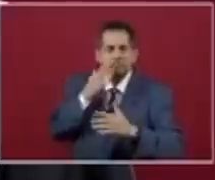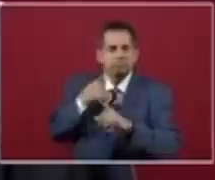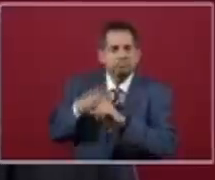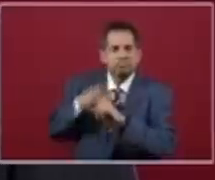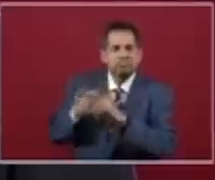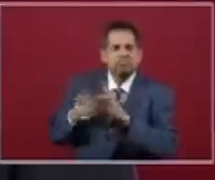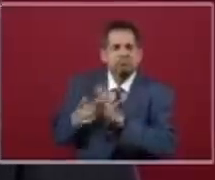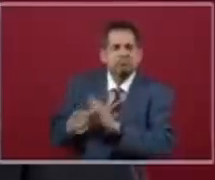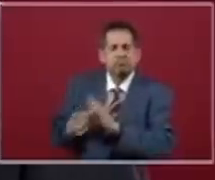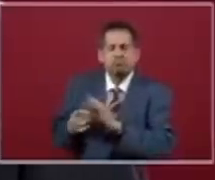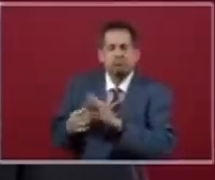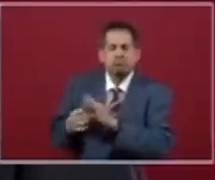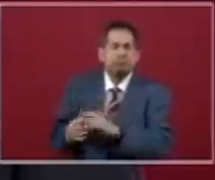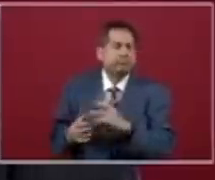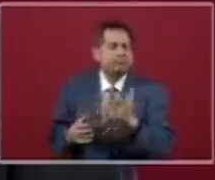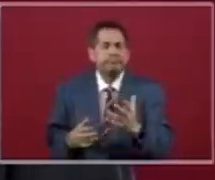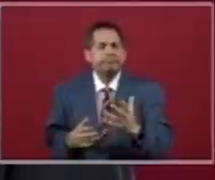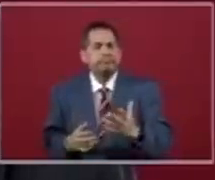Entonces,